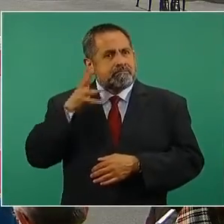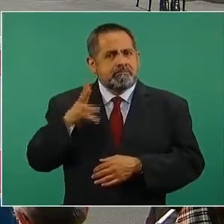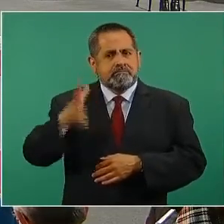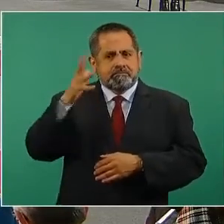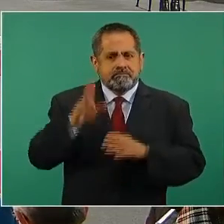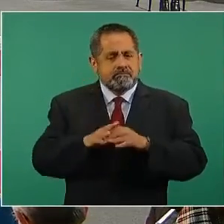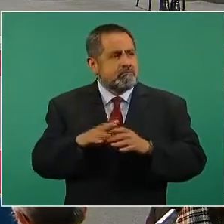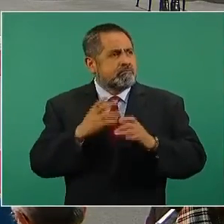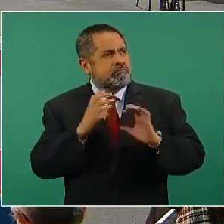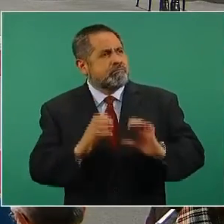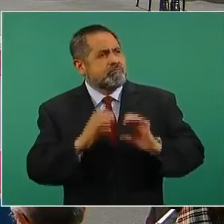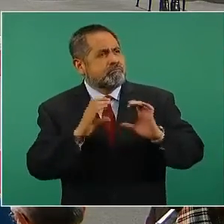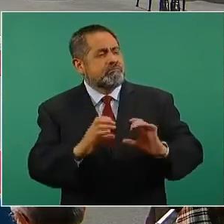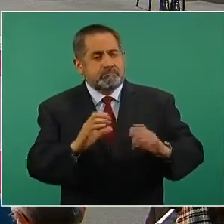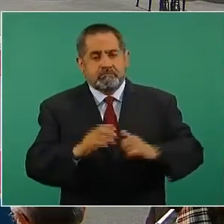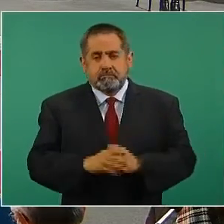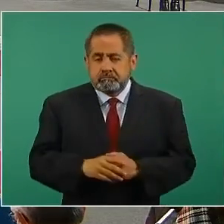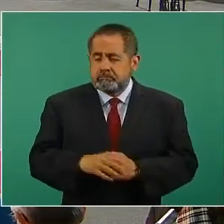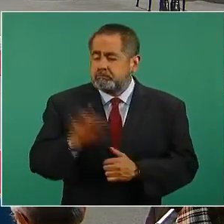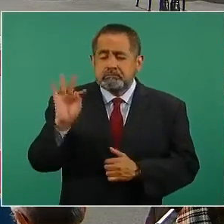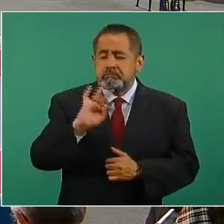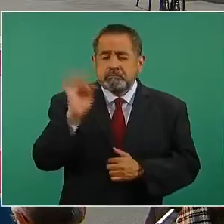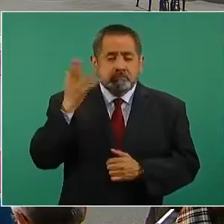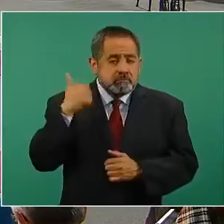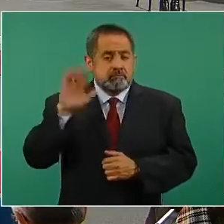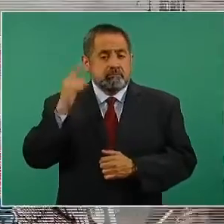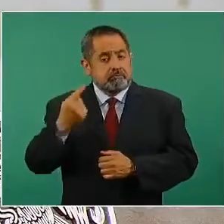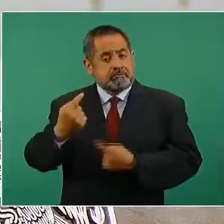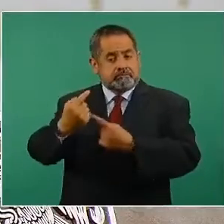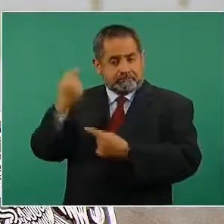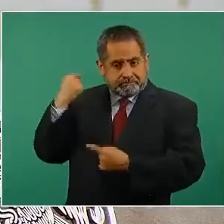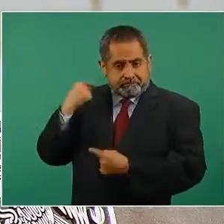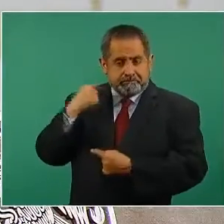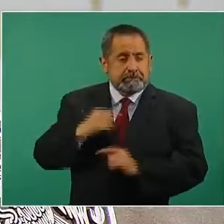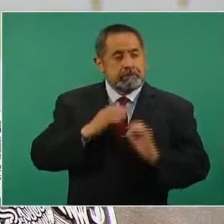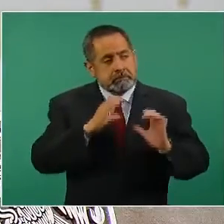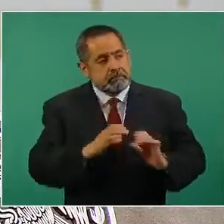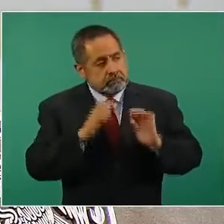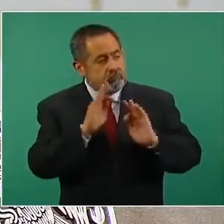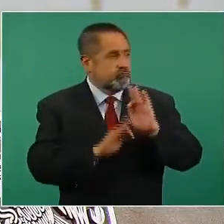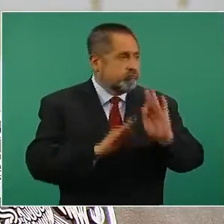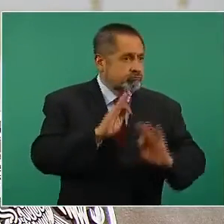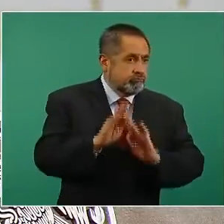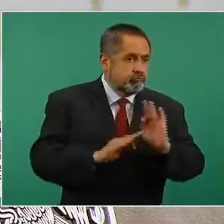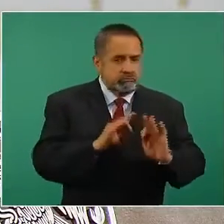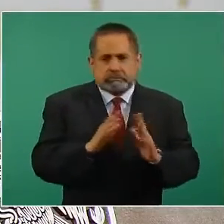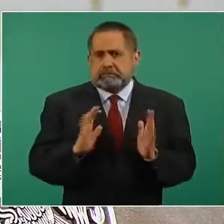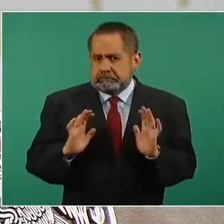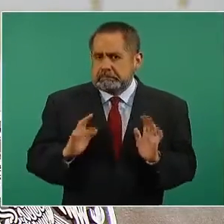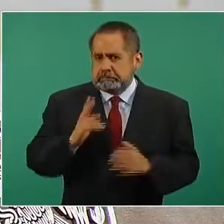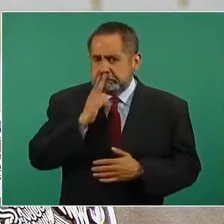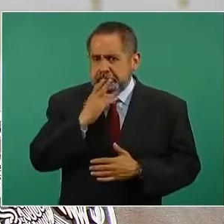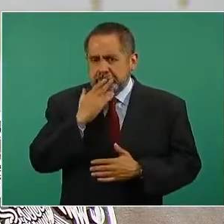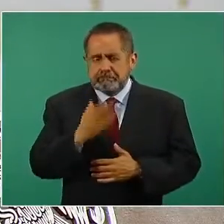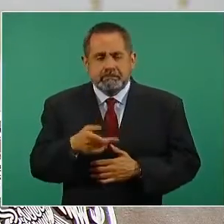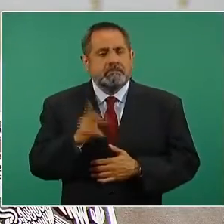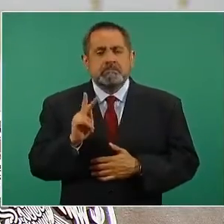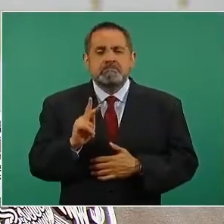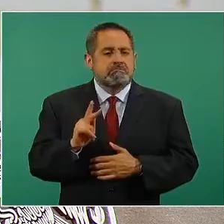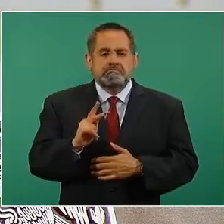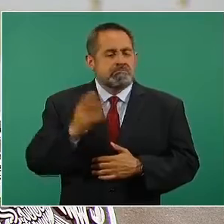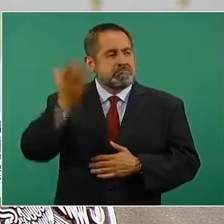mantenimiento preventivo. Si hubiera habido mantenimiento en toda esta infraestructura cultural tan importante, no